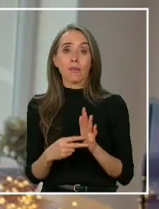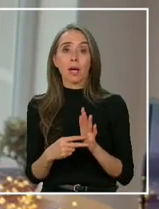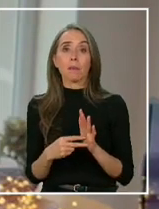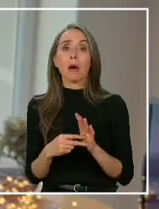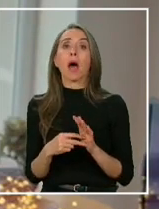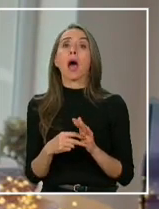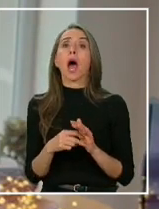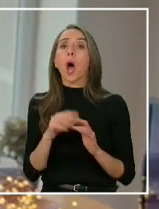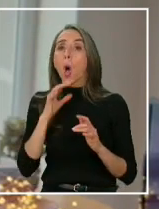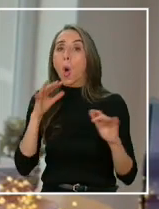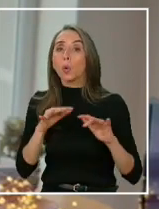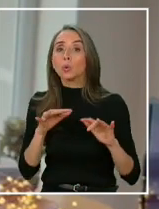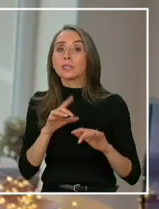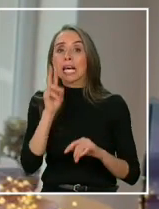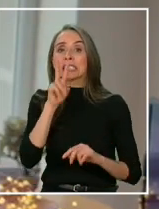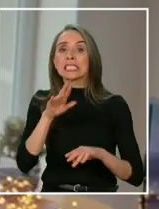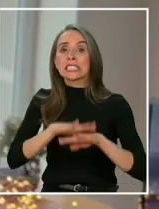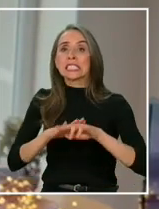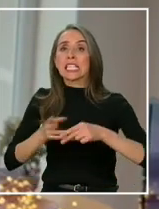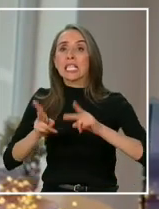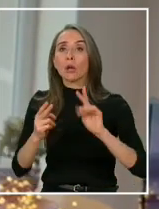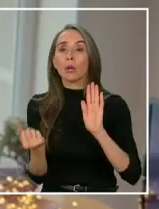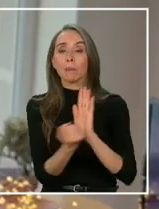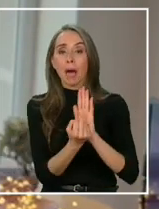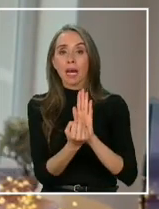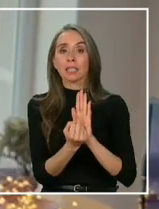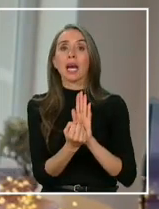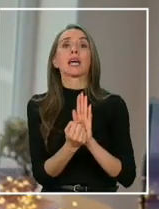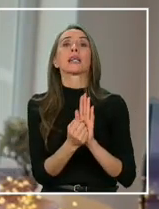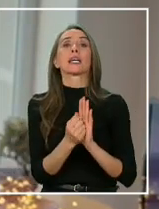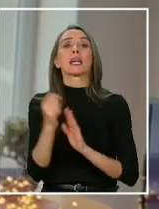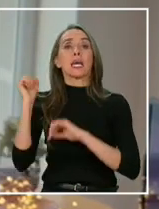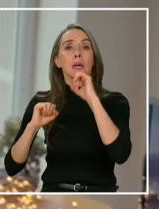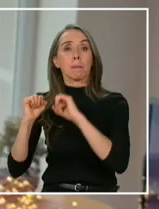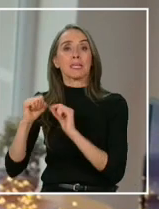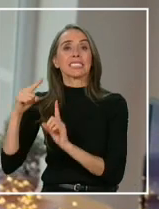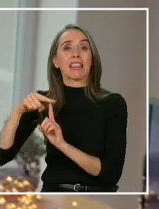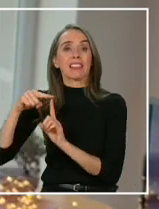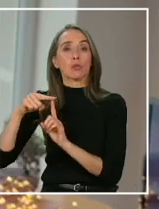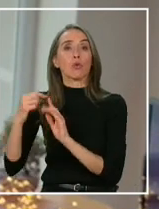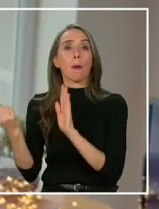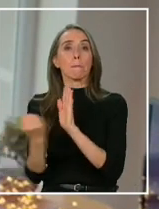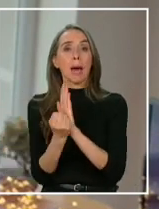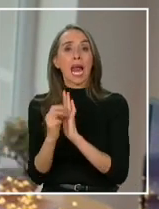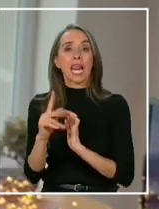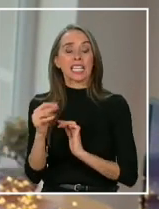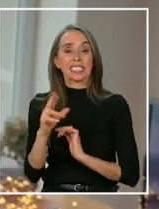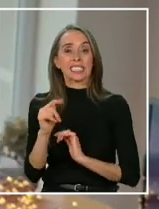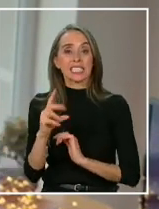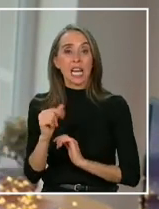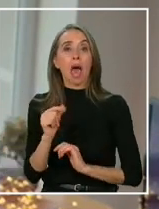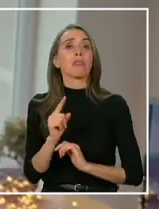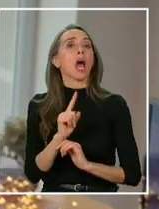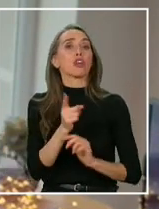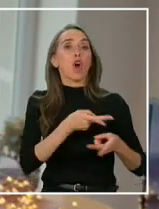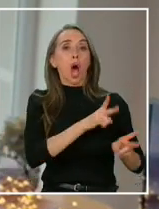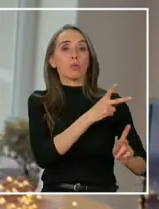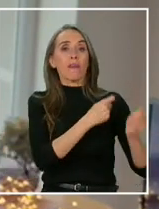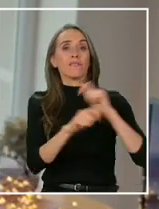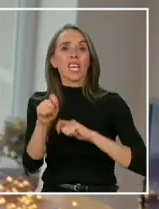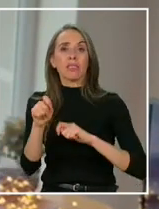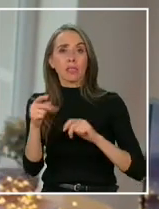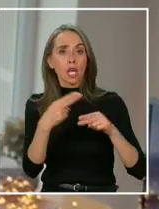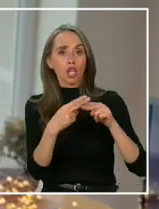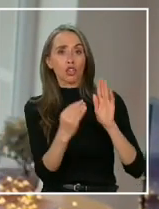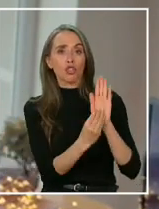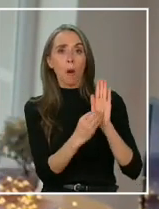no autorizado de marcas, que es cuando el titular de una marca registrada no ha autorizado a que se comercialicen productos con el nombre de